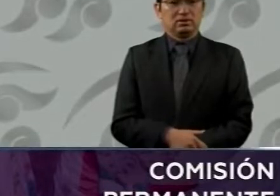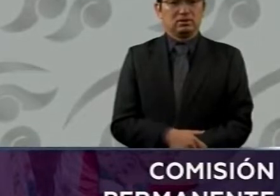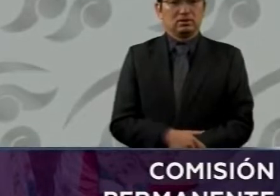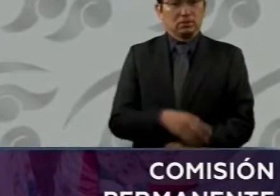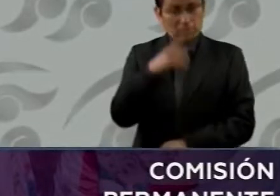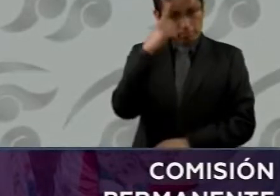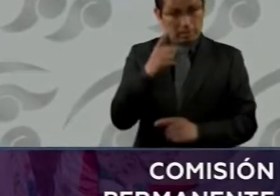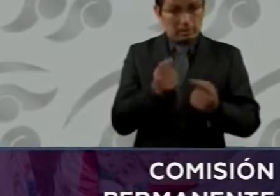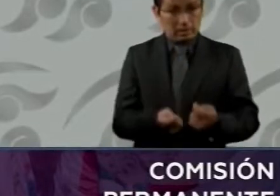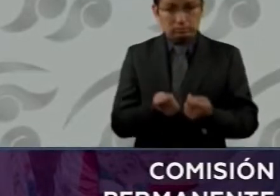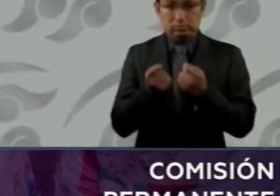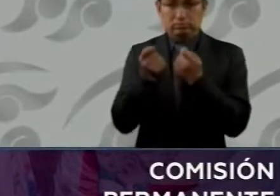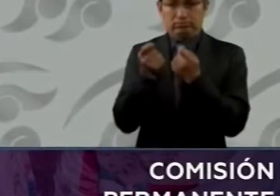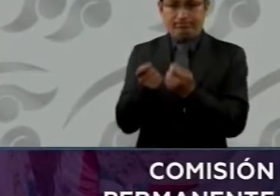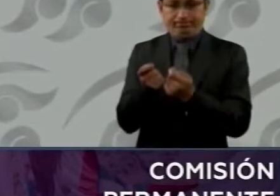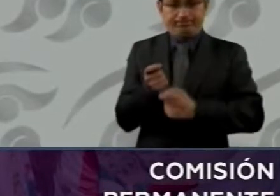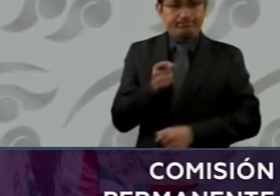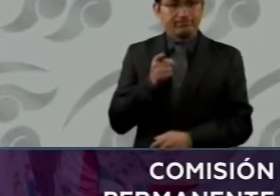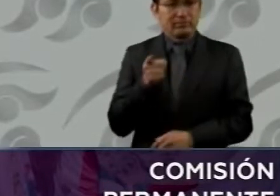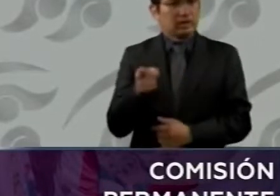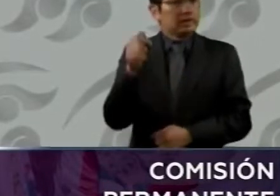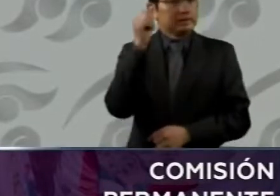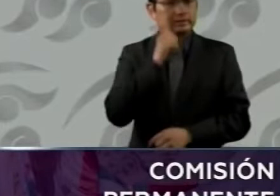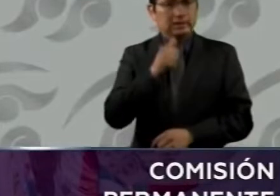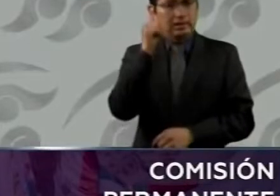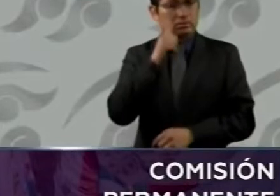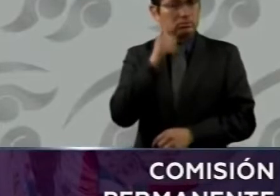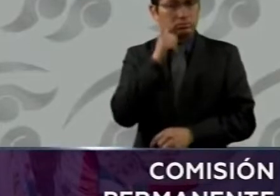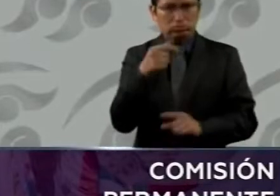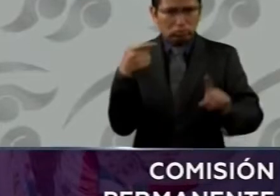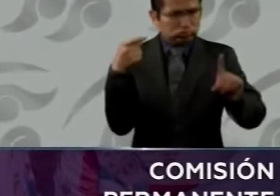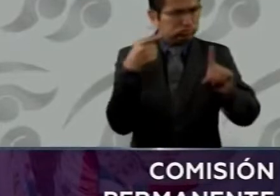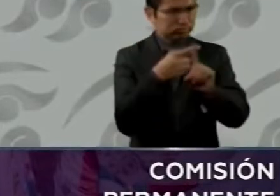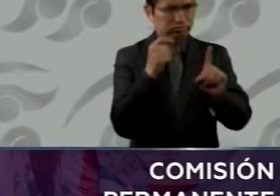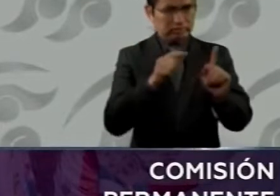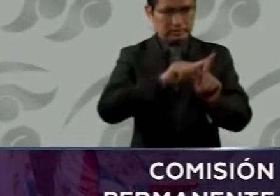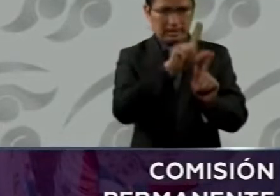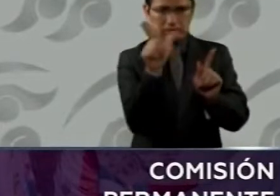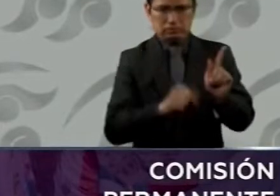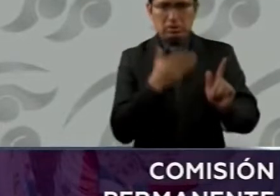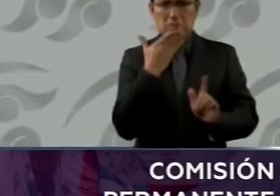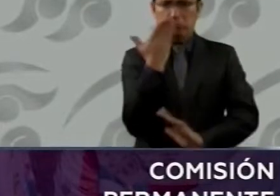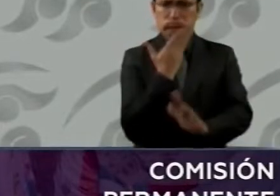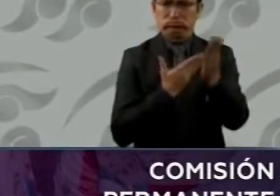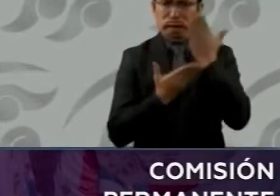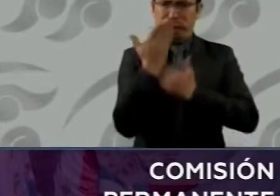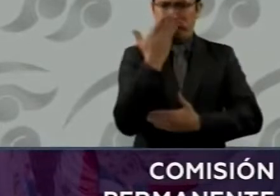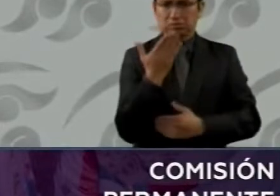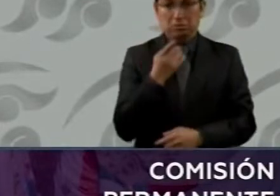Que se le ha conferido, mirando en todo por el bien y la prosperidad de la Unión.